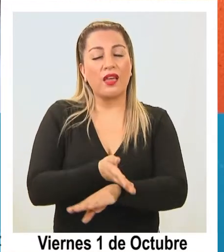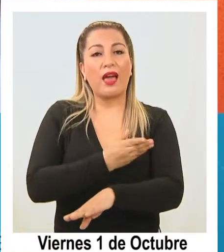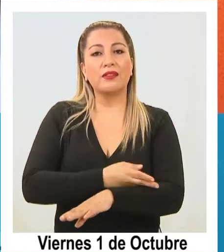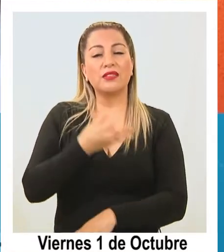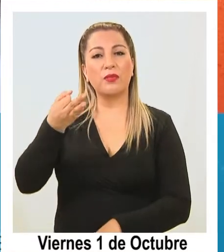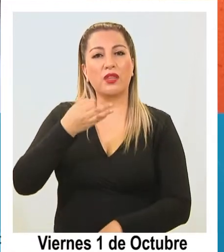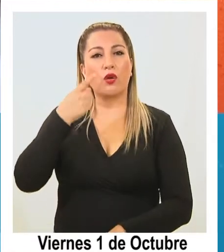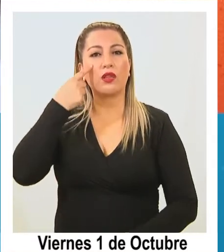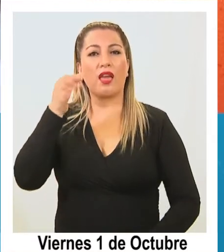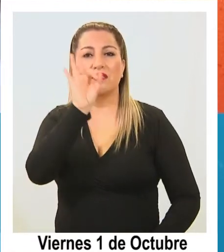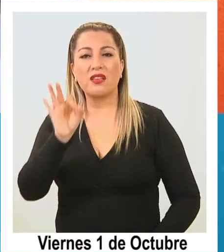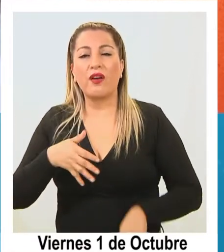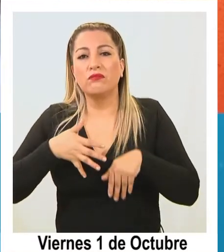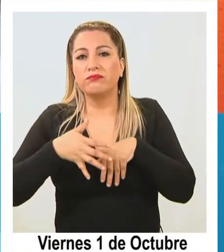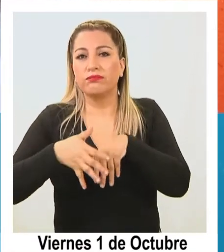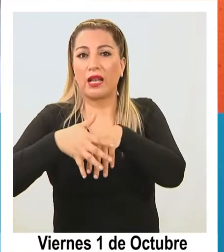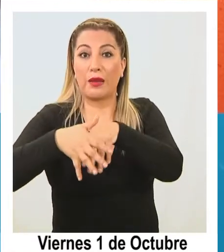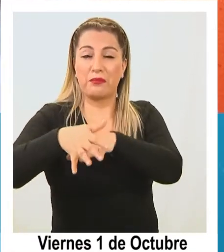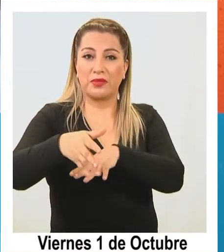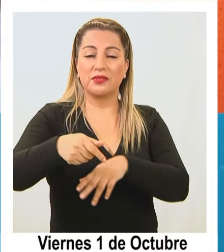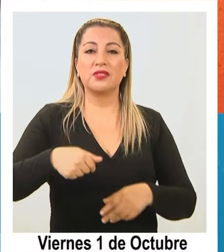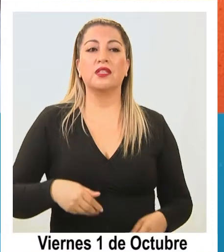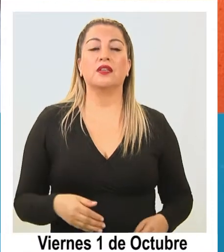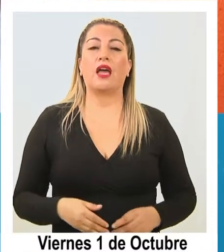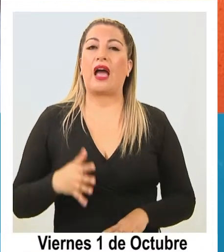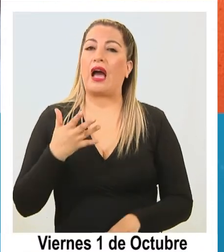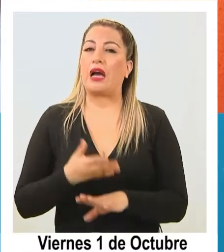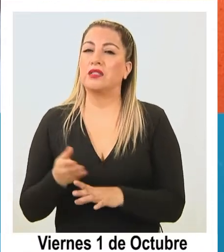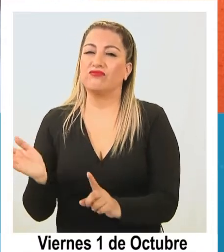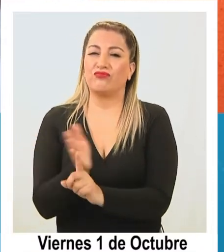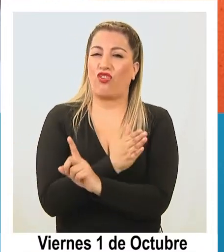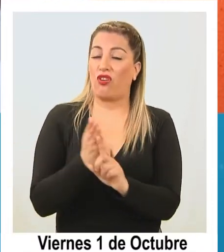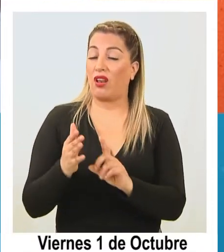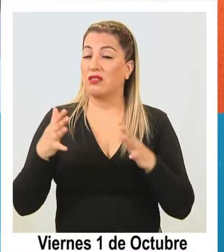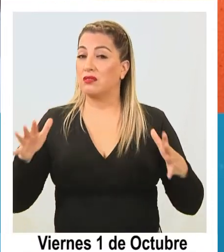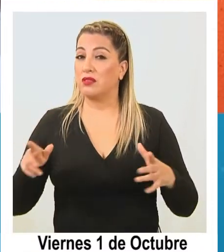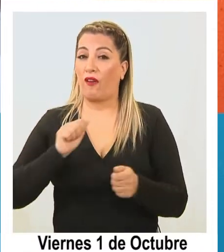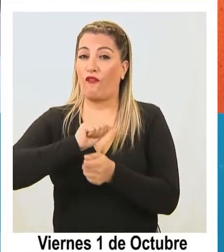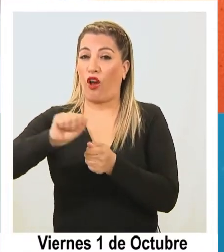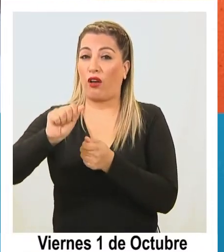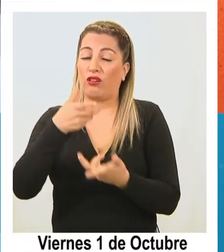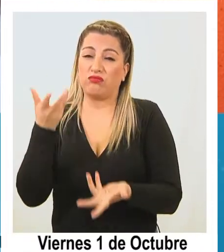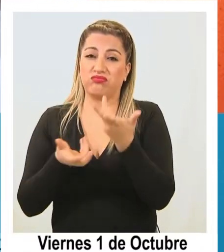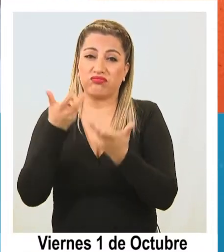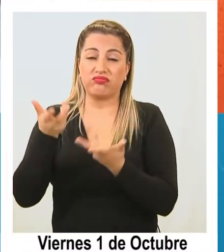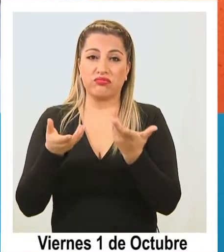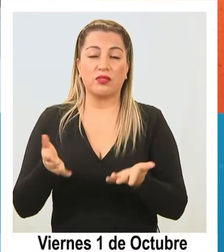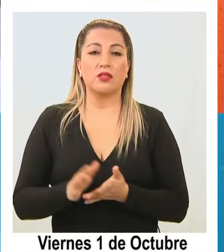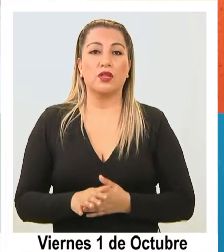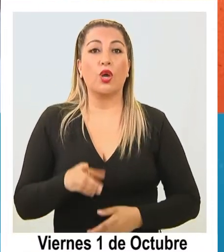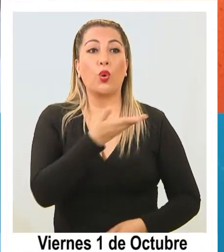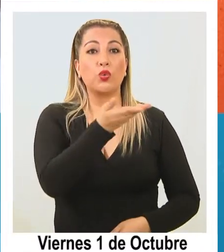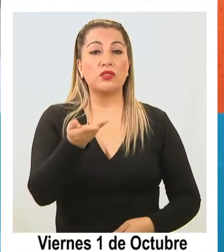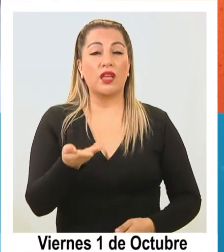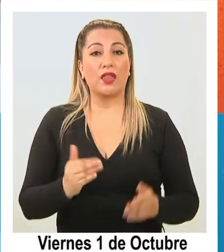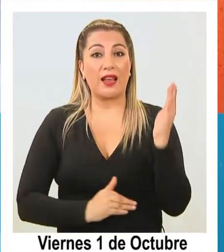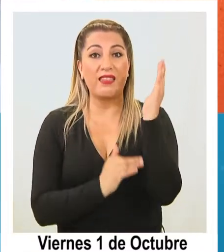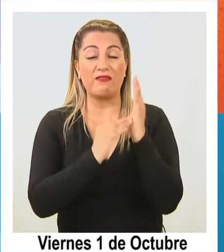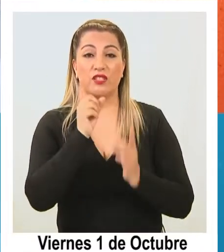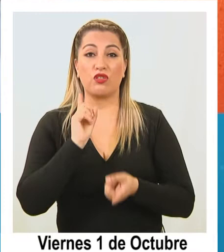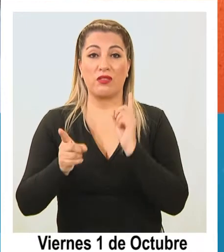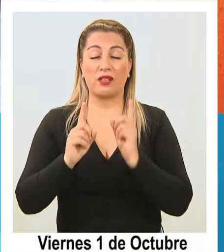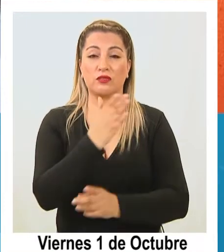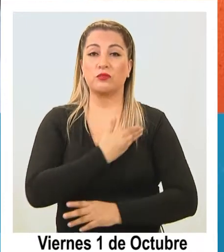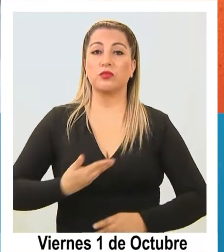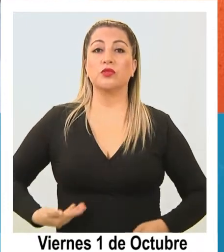marcha del sábado, y ahí se condenó la violencia. No sé si la delegación presidencial en este caso tuvo o